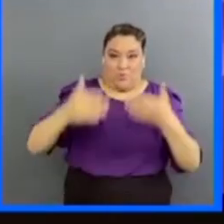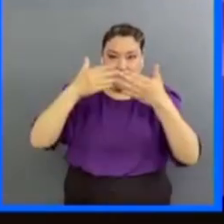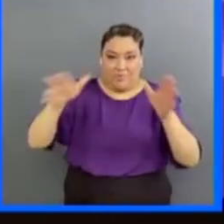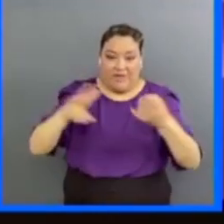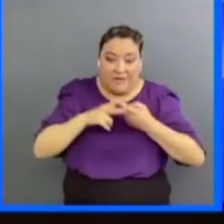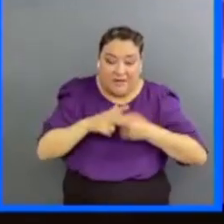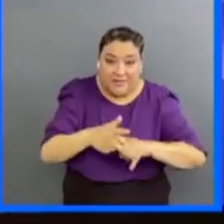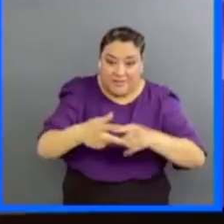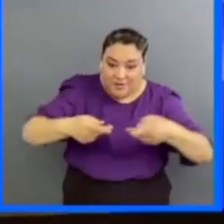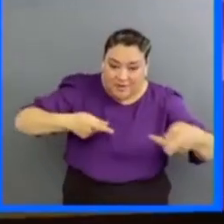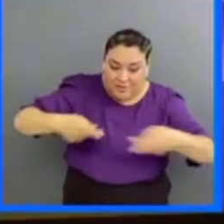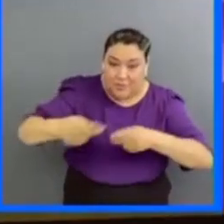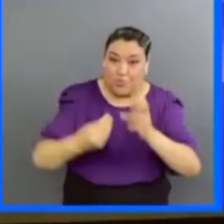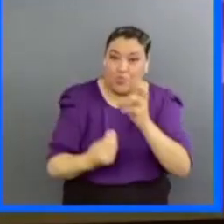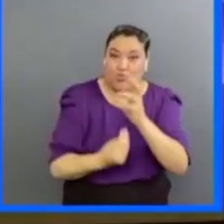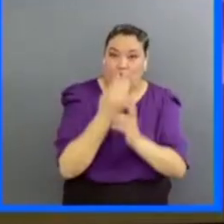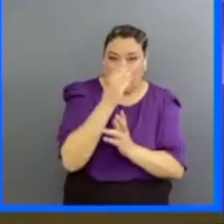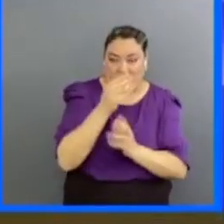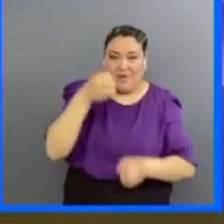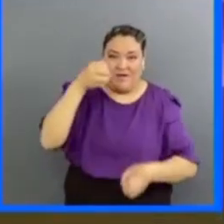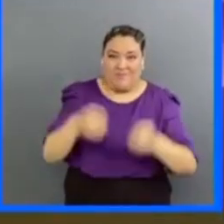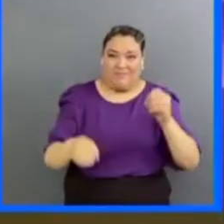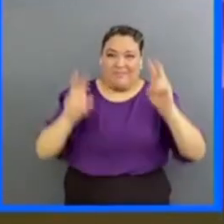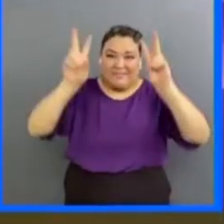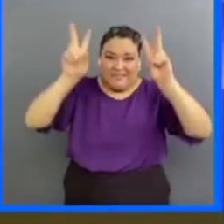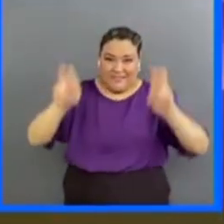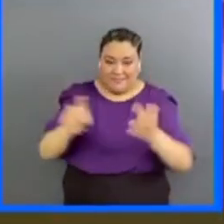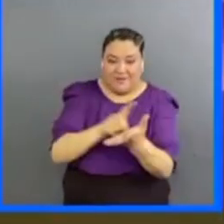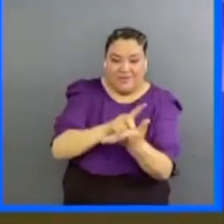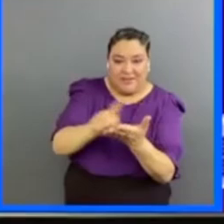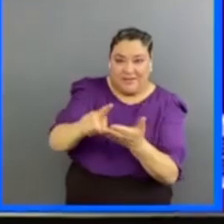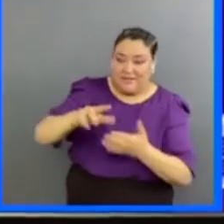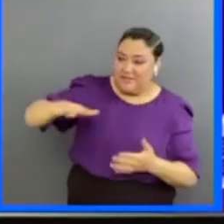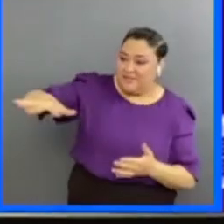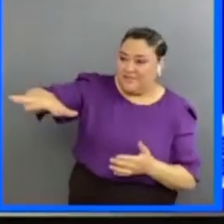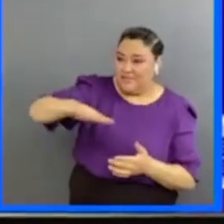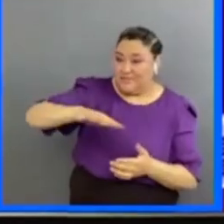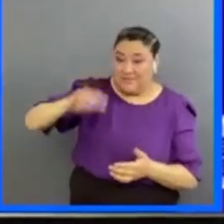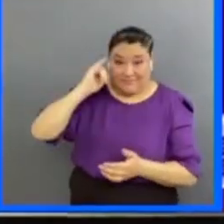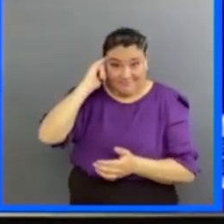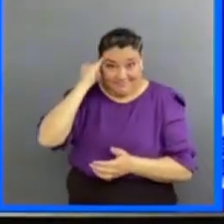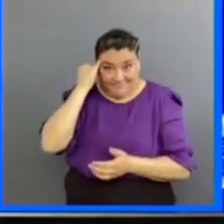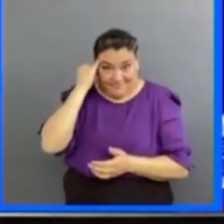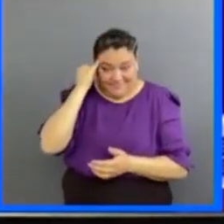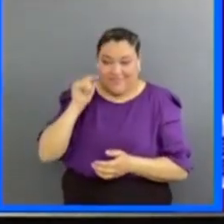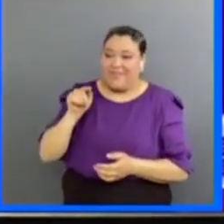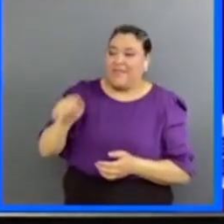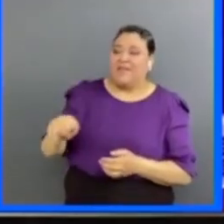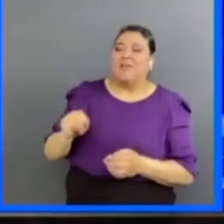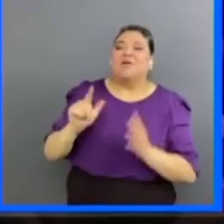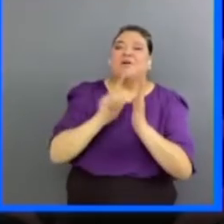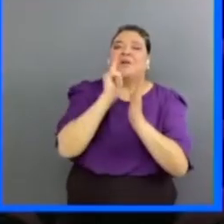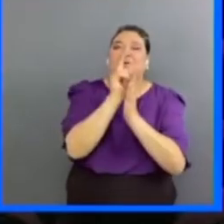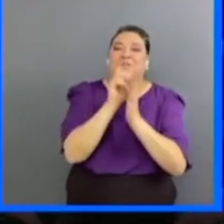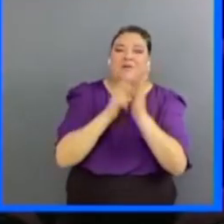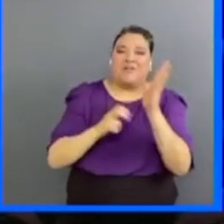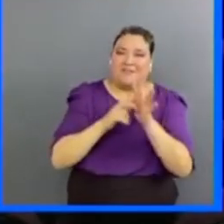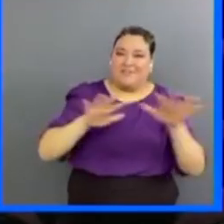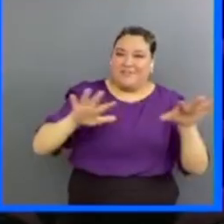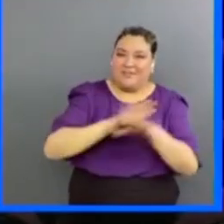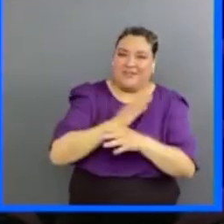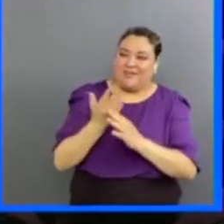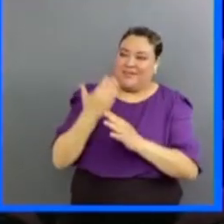doctrinal de la nueva Corte respecto de derechos de comunidades y pueblos indígenas tras la reforma del año pasado al artículo 2